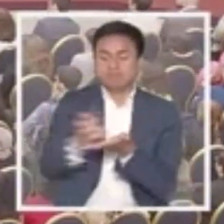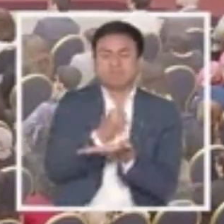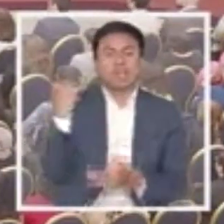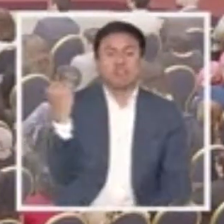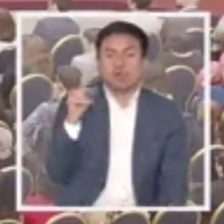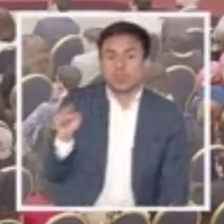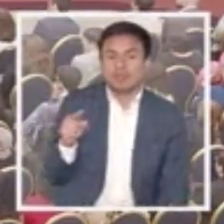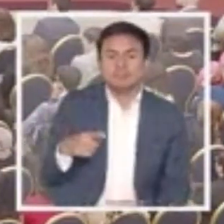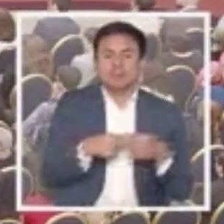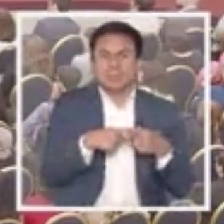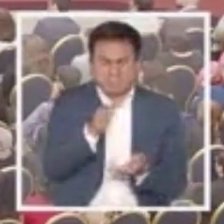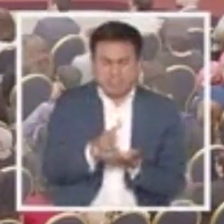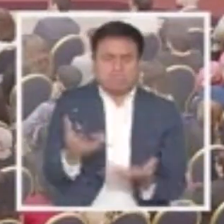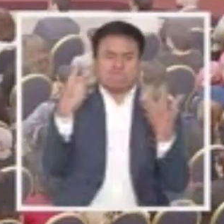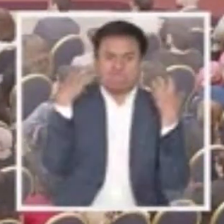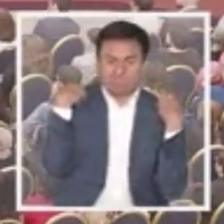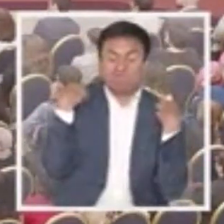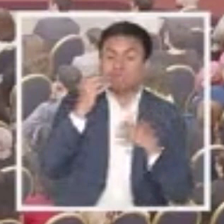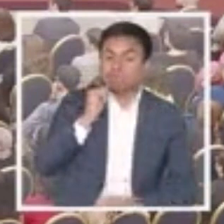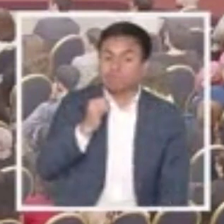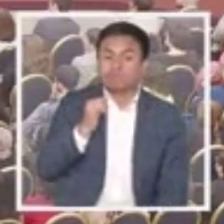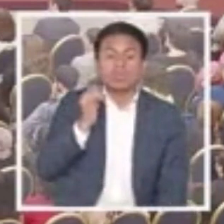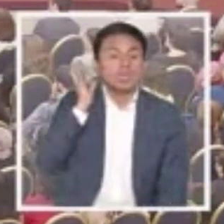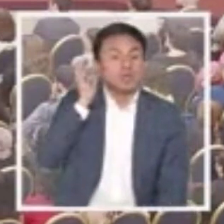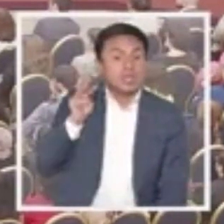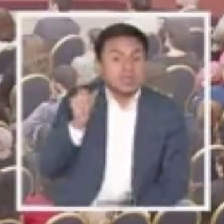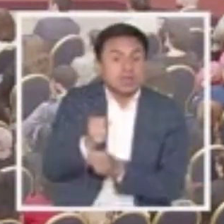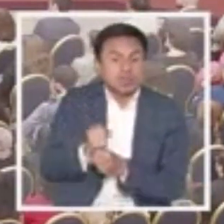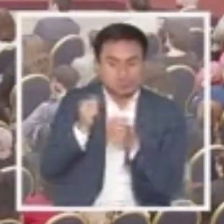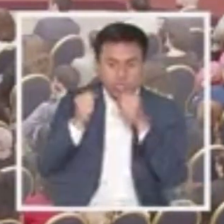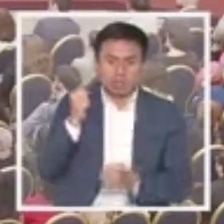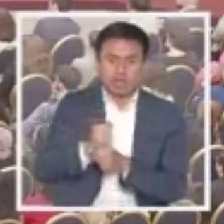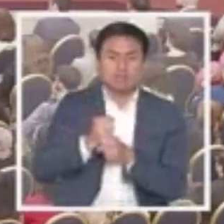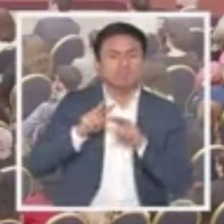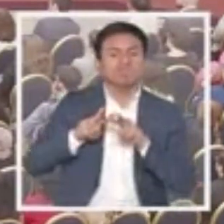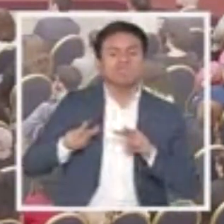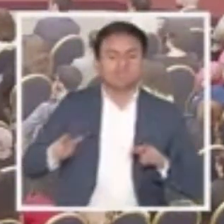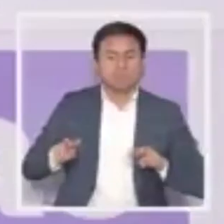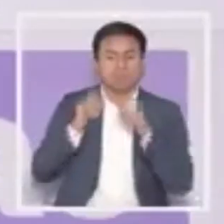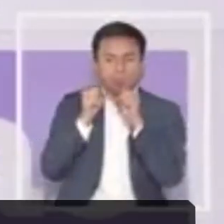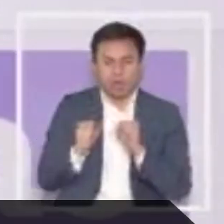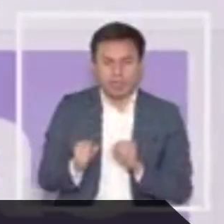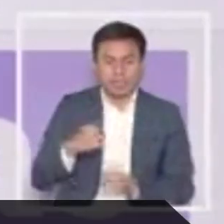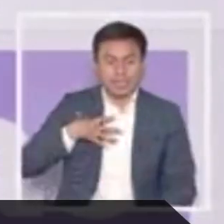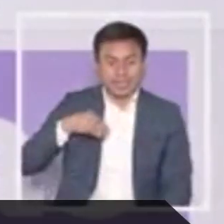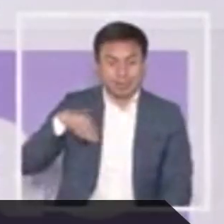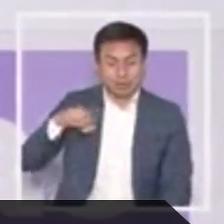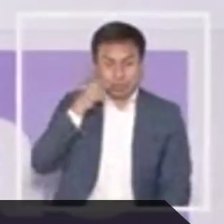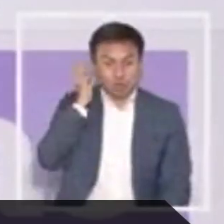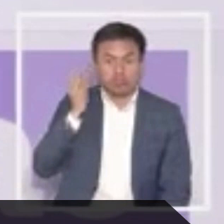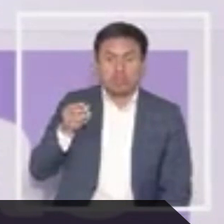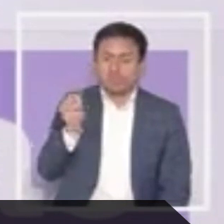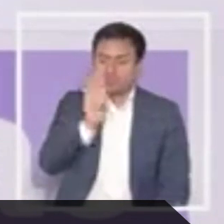esa autonomía, la sociedad debe hacerse cargo de que las madres trabajadoras puedan trabajar con la tranquilidad y que sus hijos e